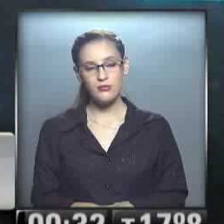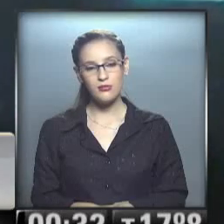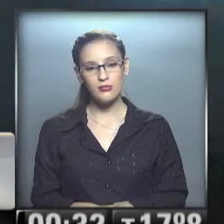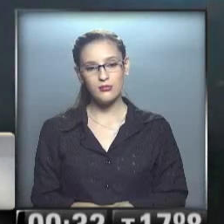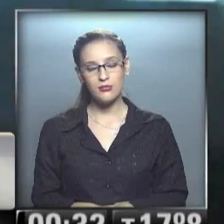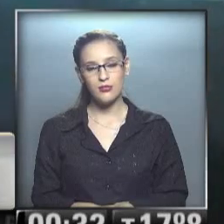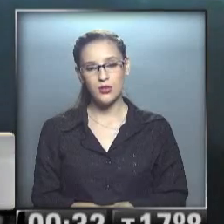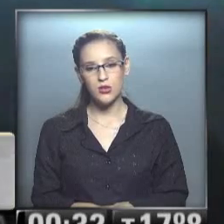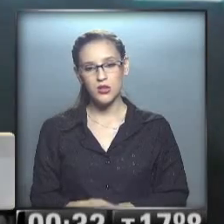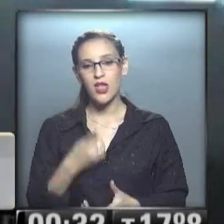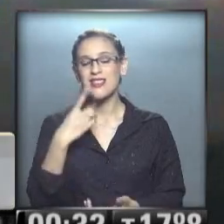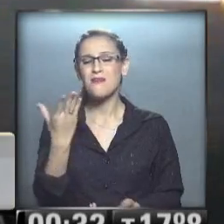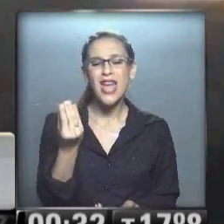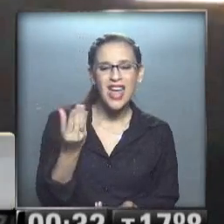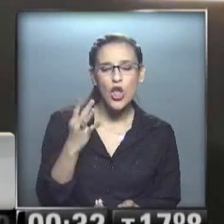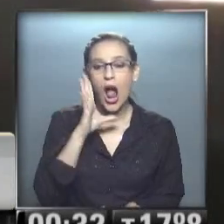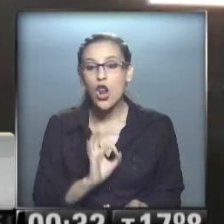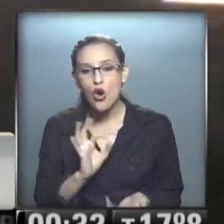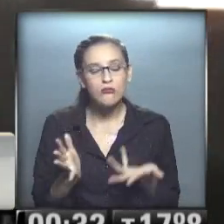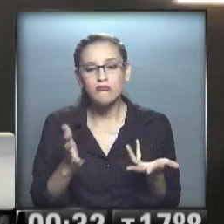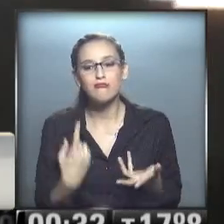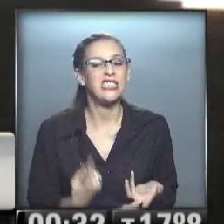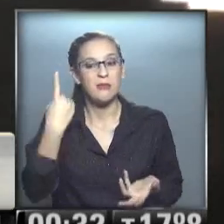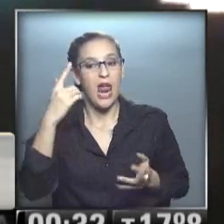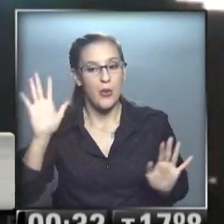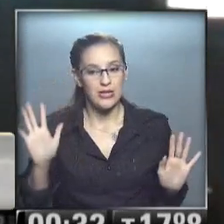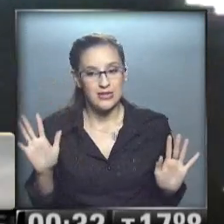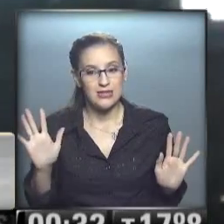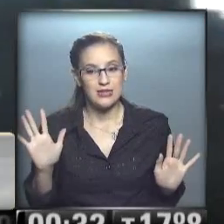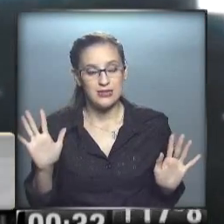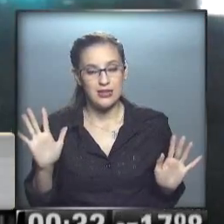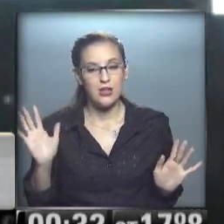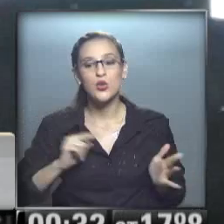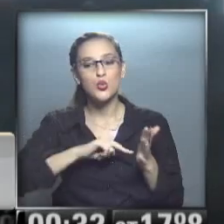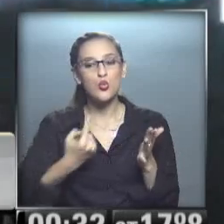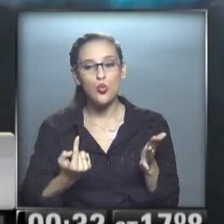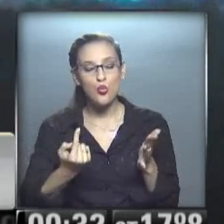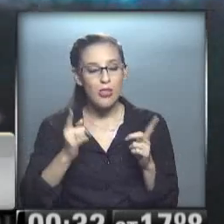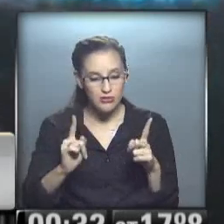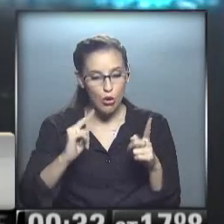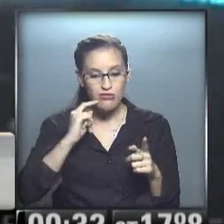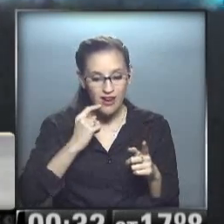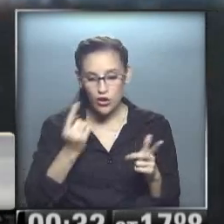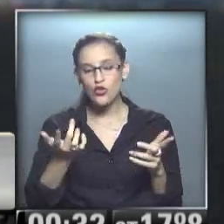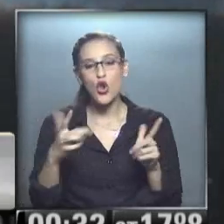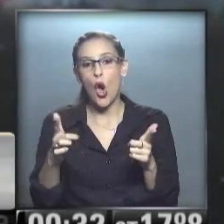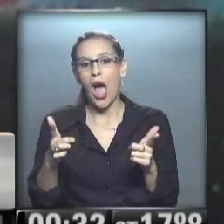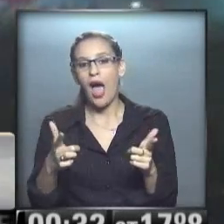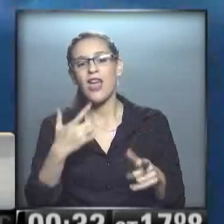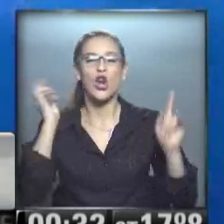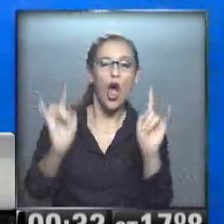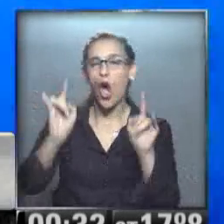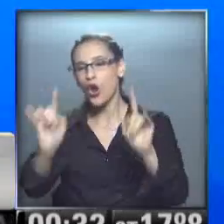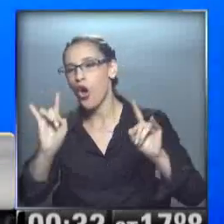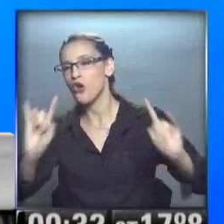¿no? El temor a lo desconocido, quizás. Estamos hablando de una ciudad que no tiene demasiada fluidez en cuanto a shows de rock. Yo